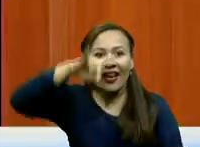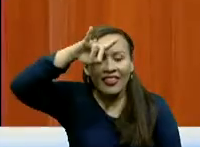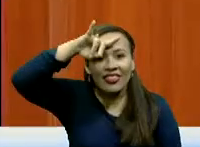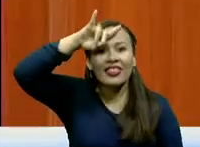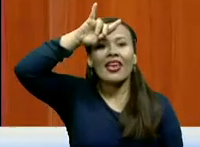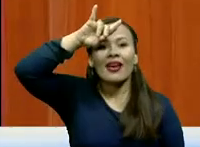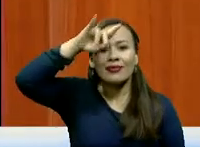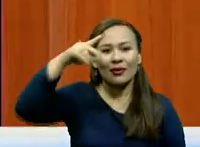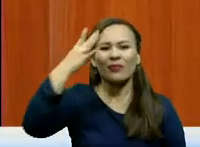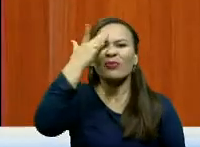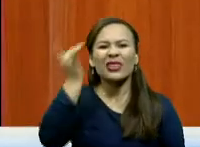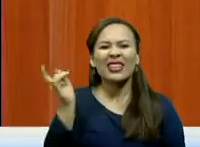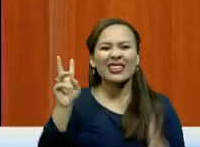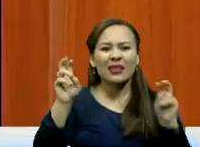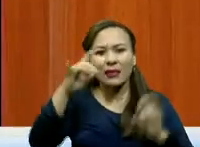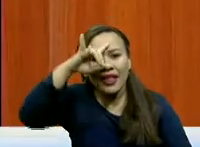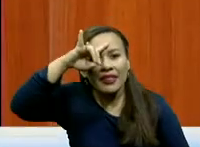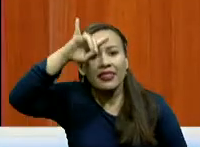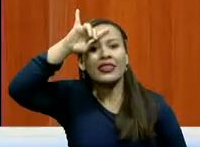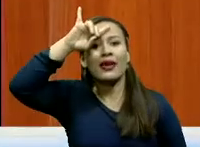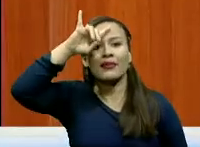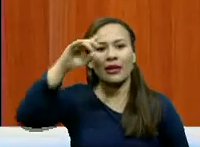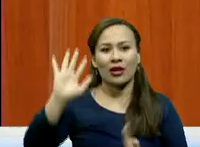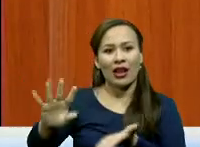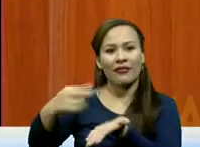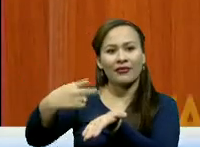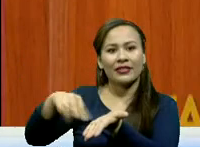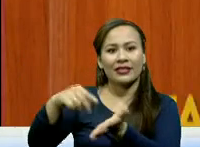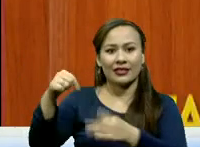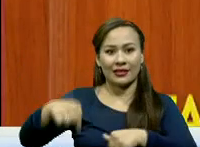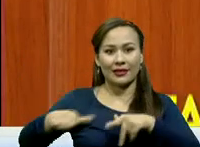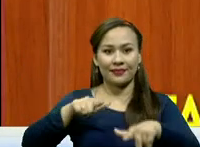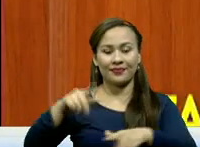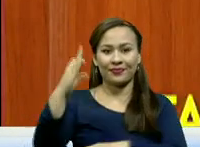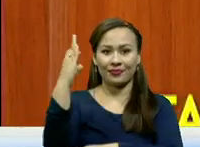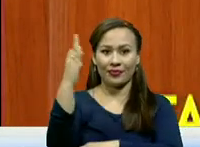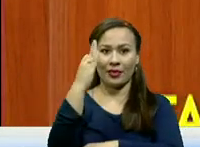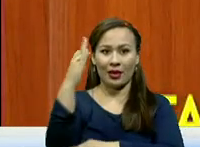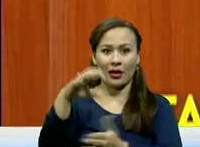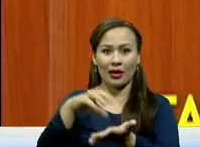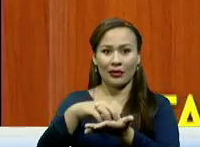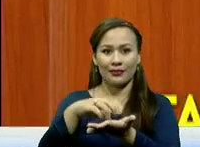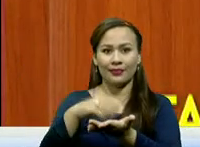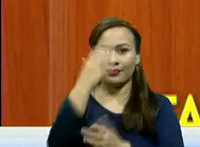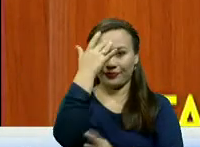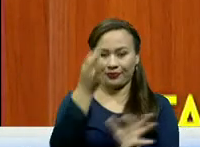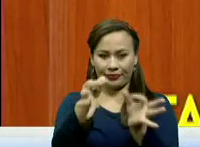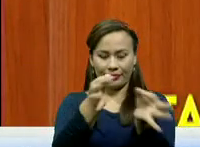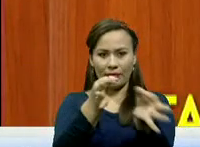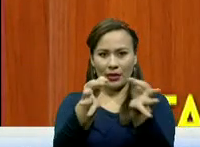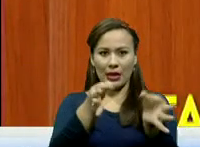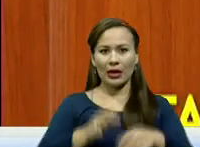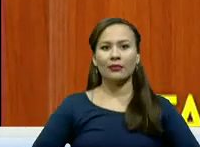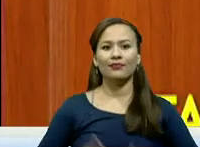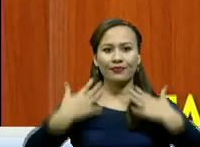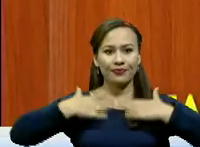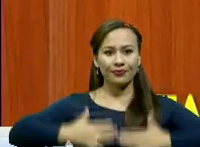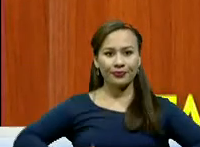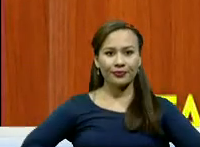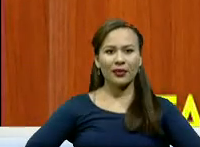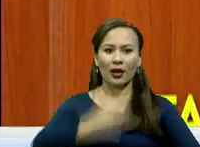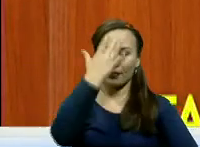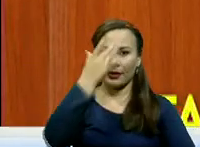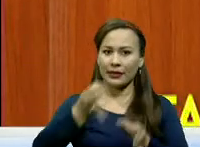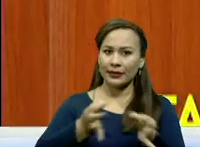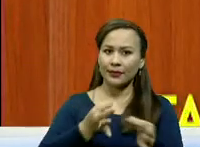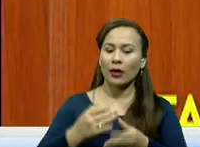del personaje de Diablo y de la Diablada de Píllaro, vamos a empezar a describir un poquito su vestimenta. Y de